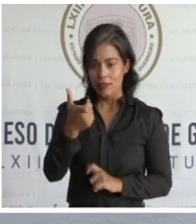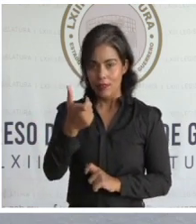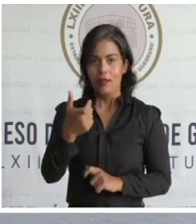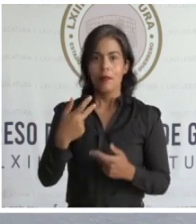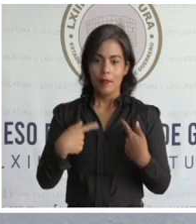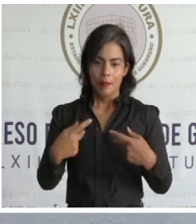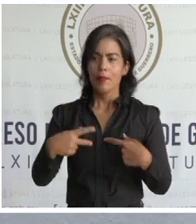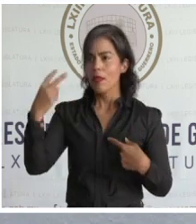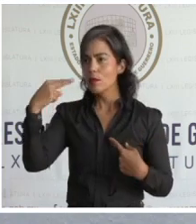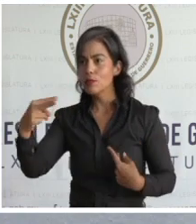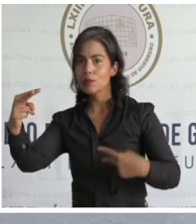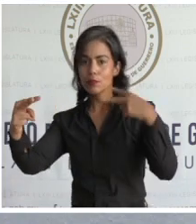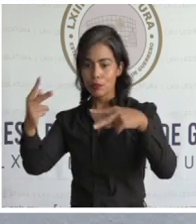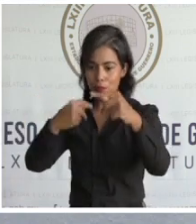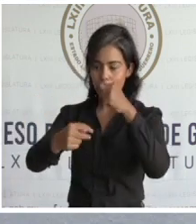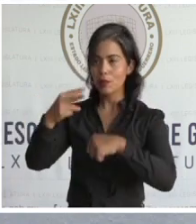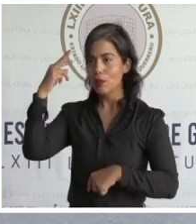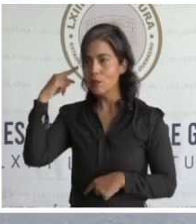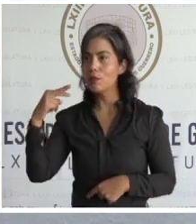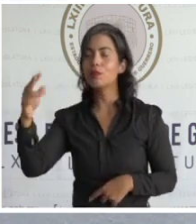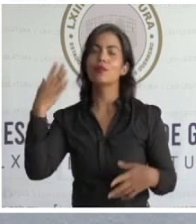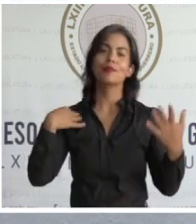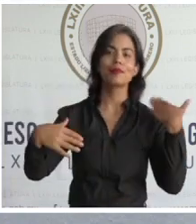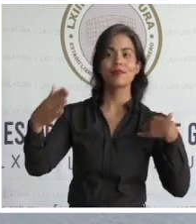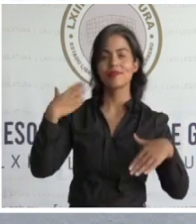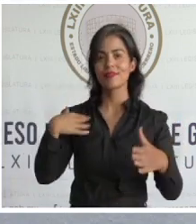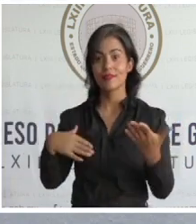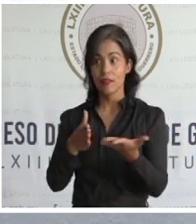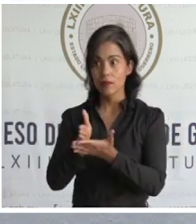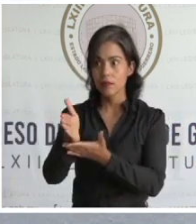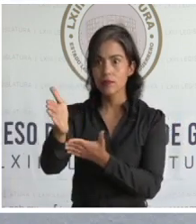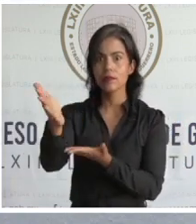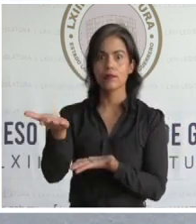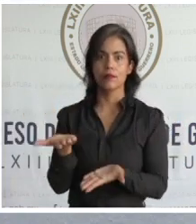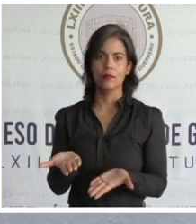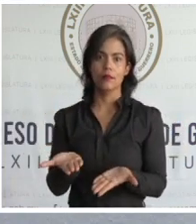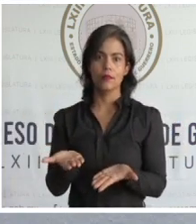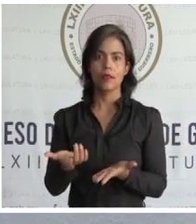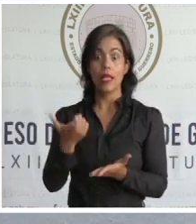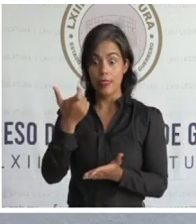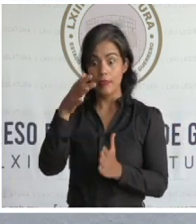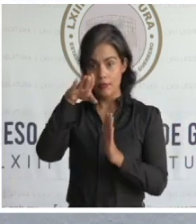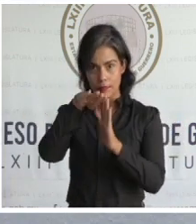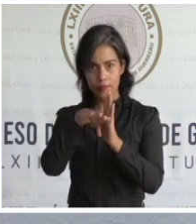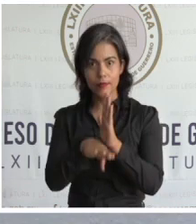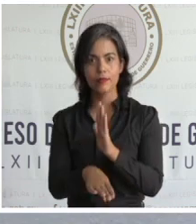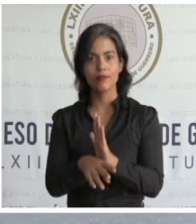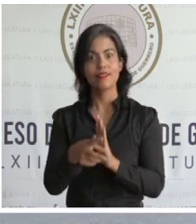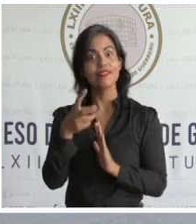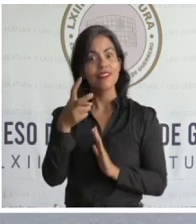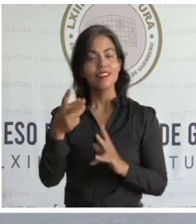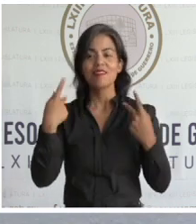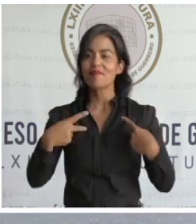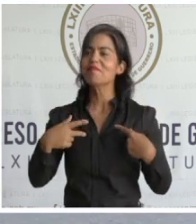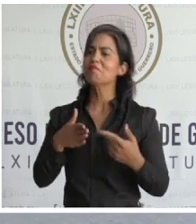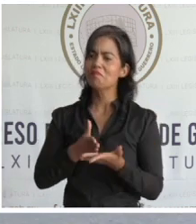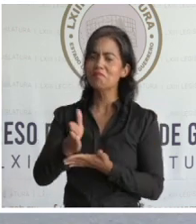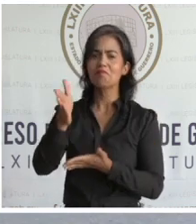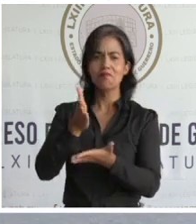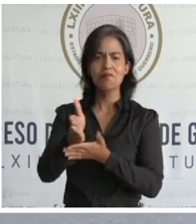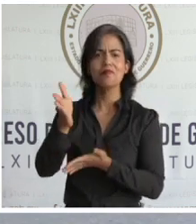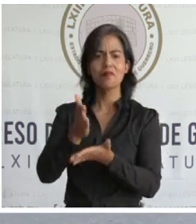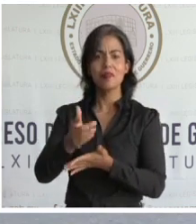económico y el turismo en la entidad. Este descuento permitió que se incrementara el flujo de visitantes a